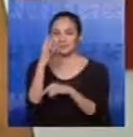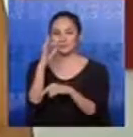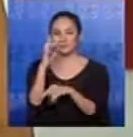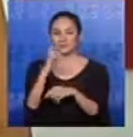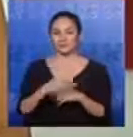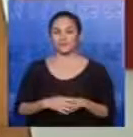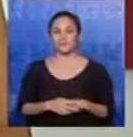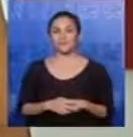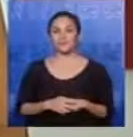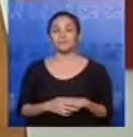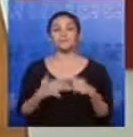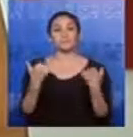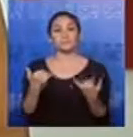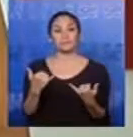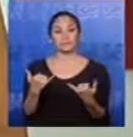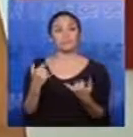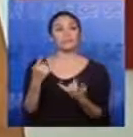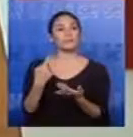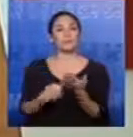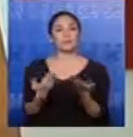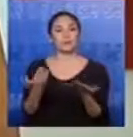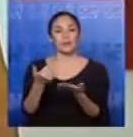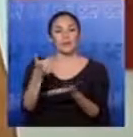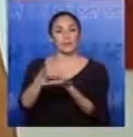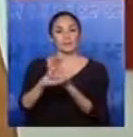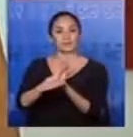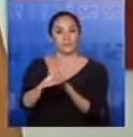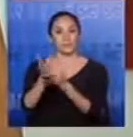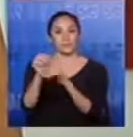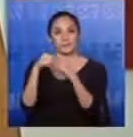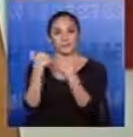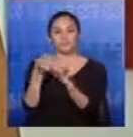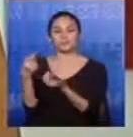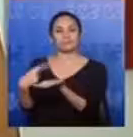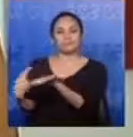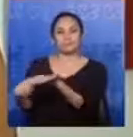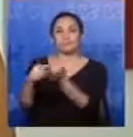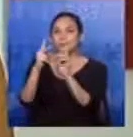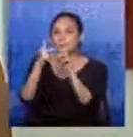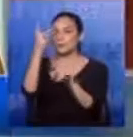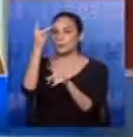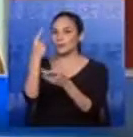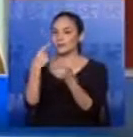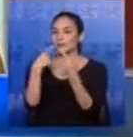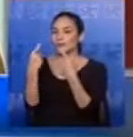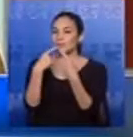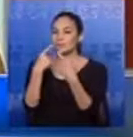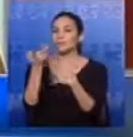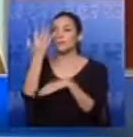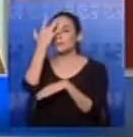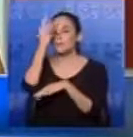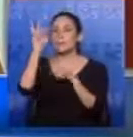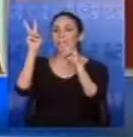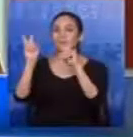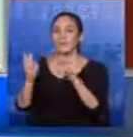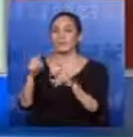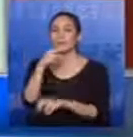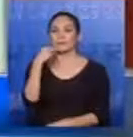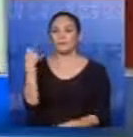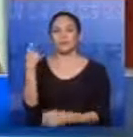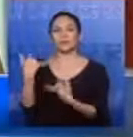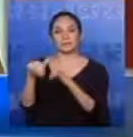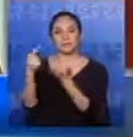Le comentamos que en estos momentos se desarrolla en la Asamblea Nacional el segundo debate del proyecto de ley que regulará los